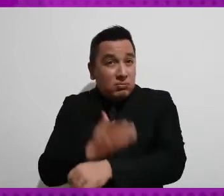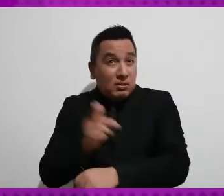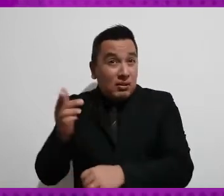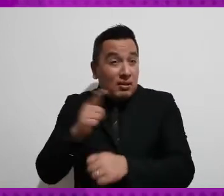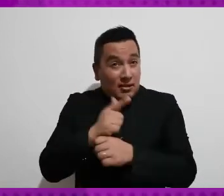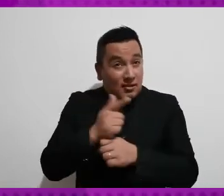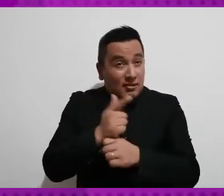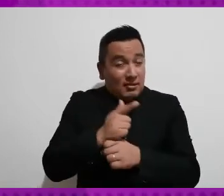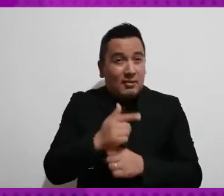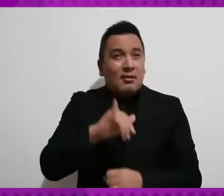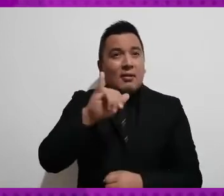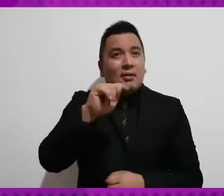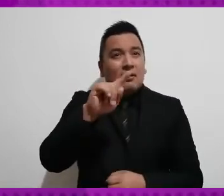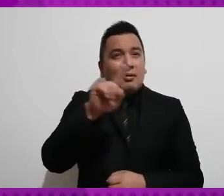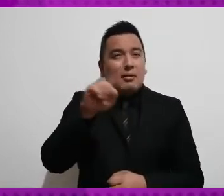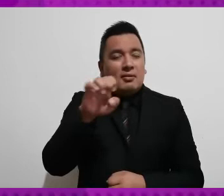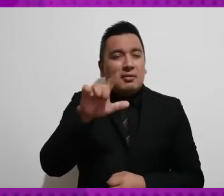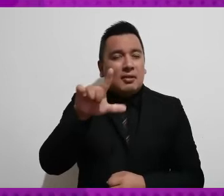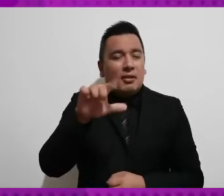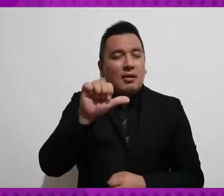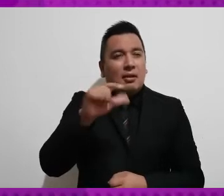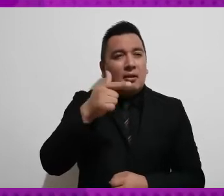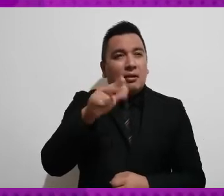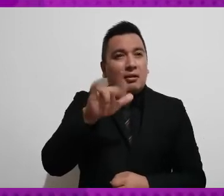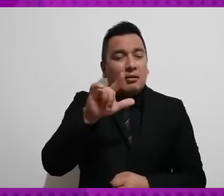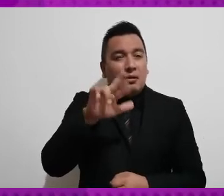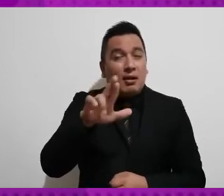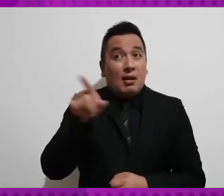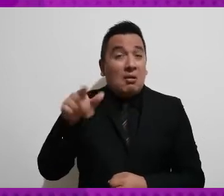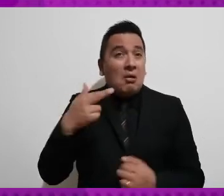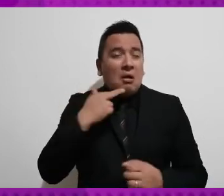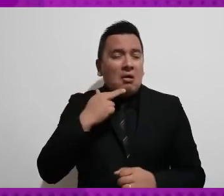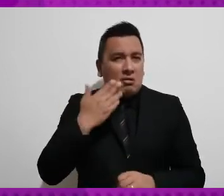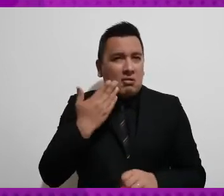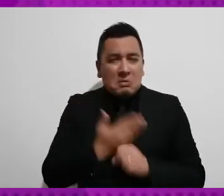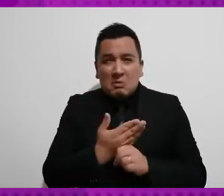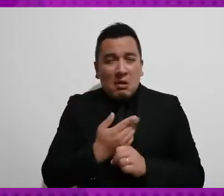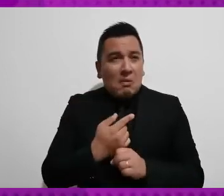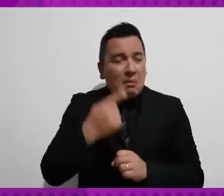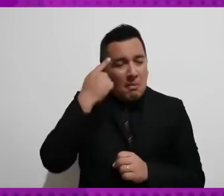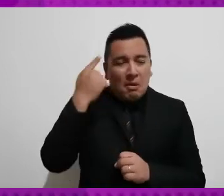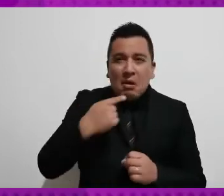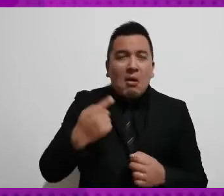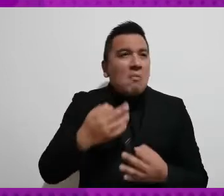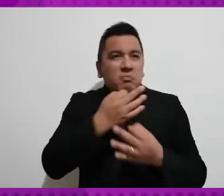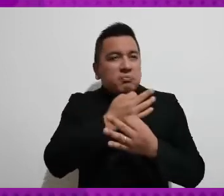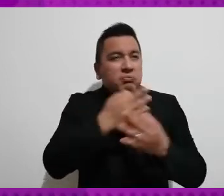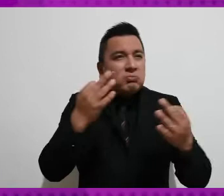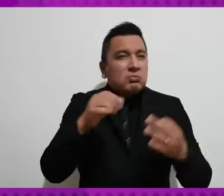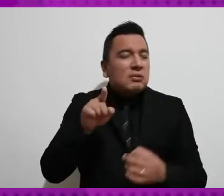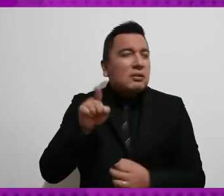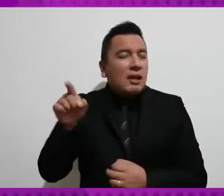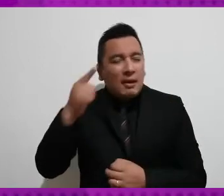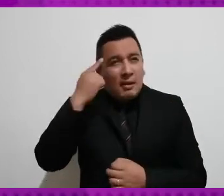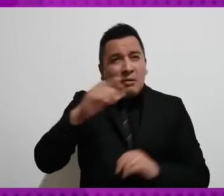la licenciada Itzel Aguilar Ambrosio, quien es vocal de Capacitación Electoral y Educación Cívica del Instituto